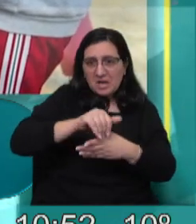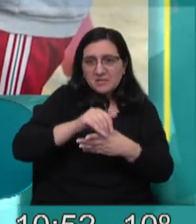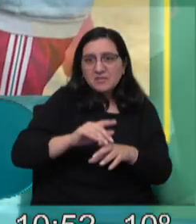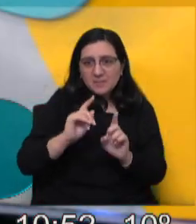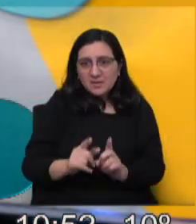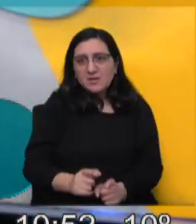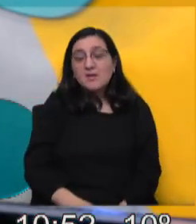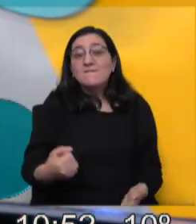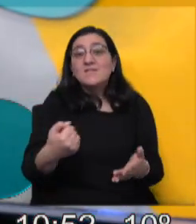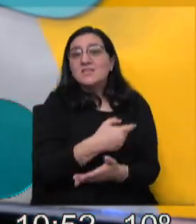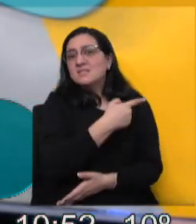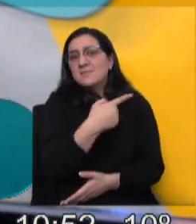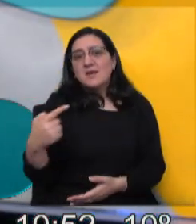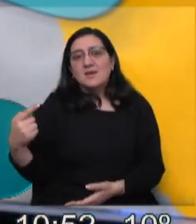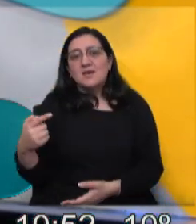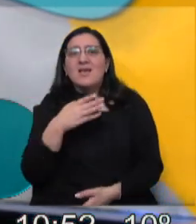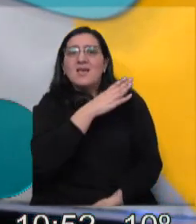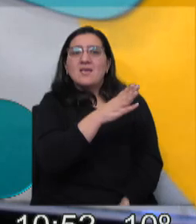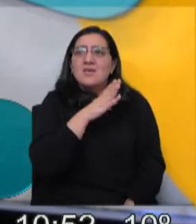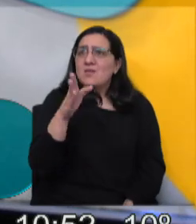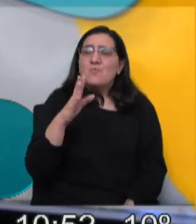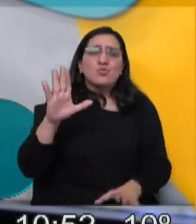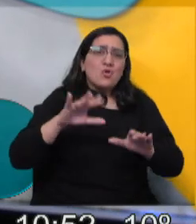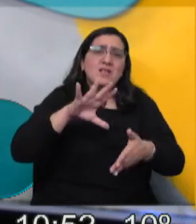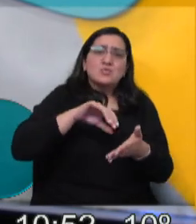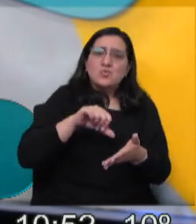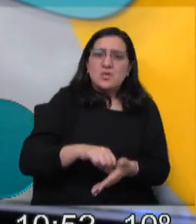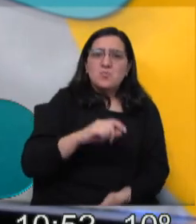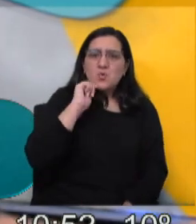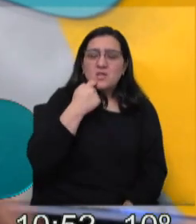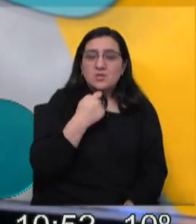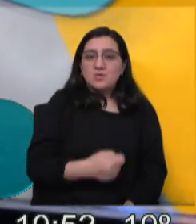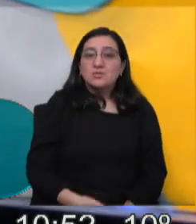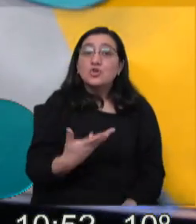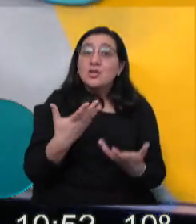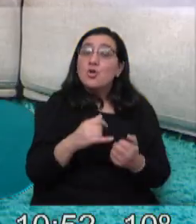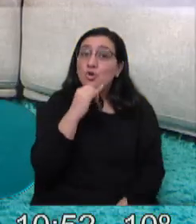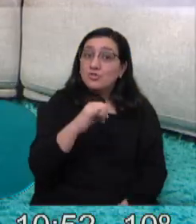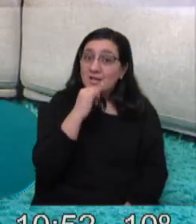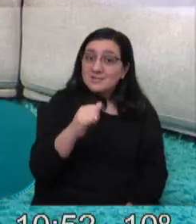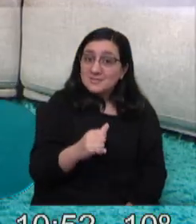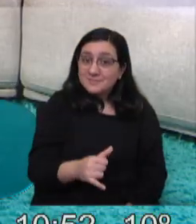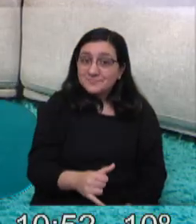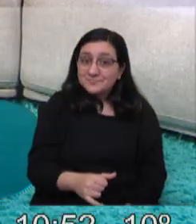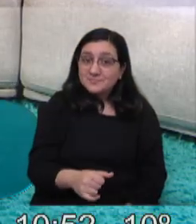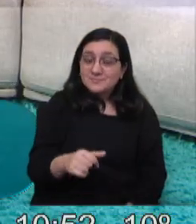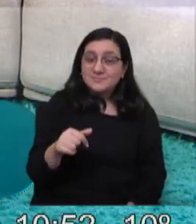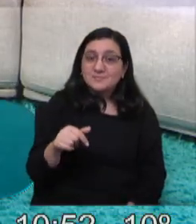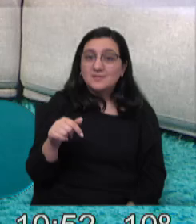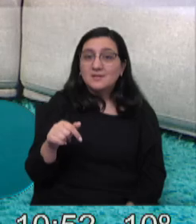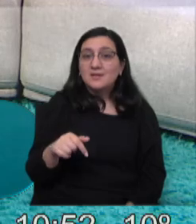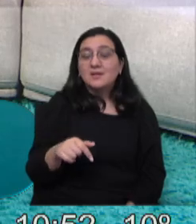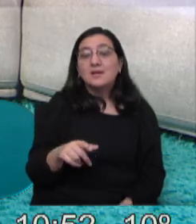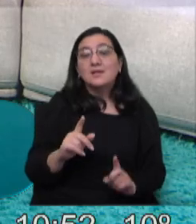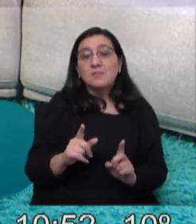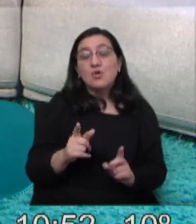el fin de semana. Sí. Esquina nos brinda por toda la ciudad. Una cosita más que queremos como comentarles es que este marco de las infancias también